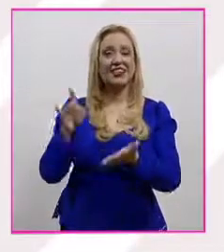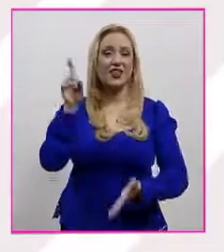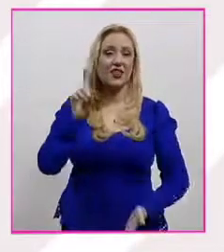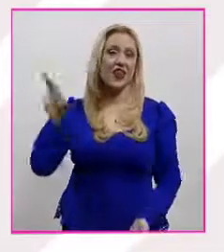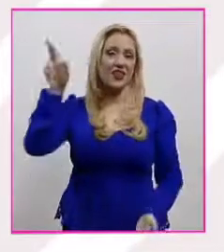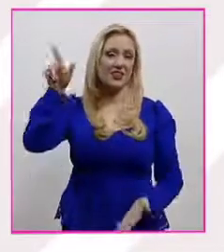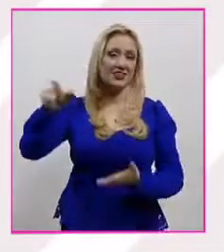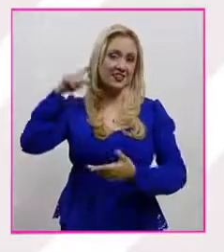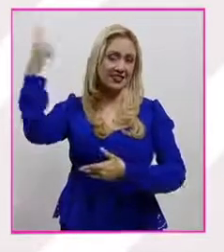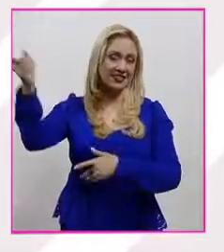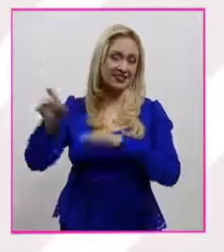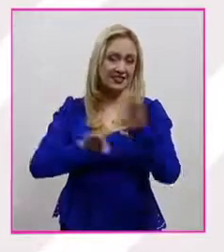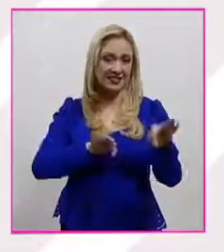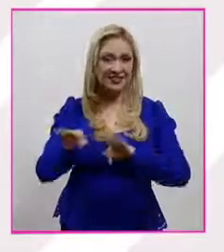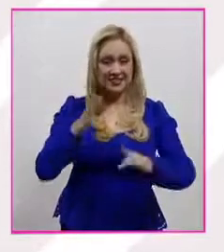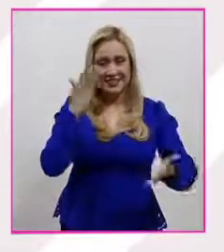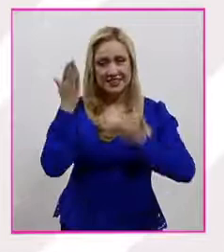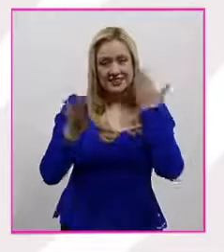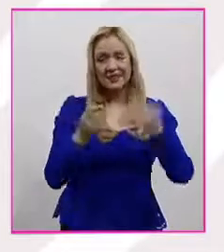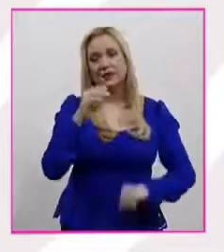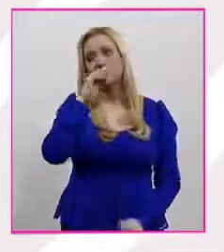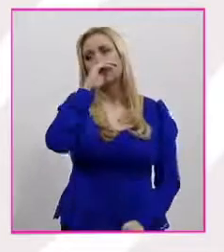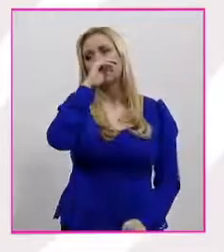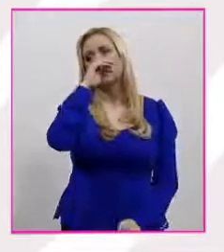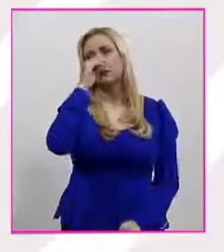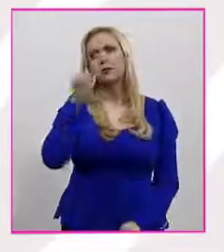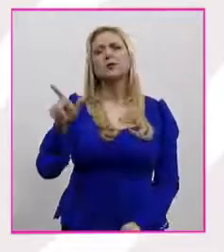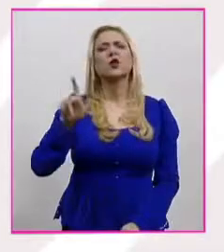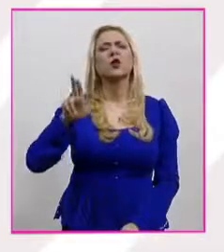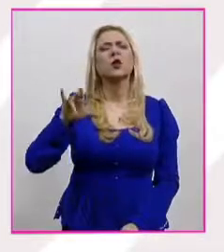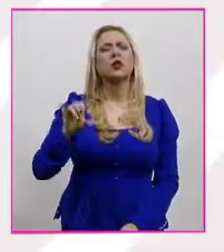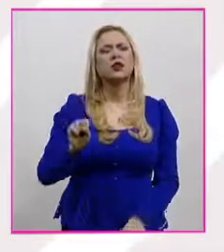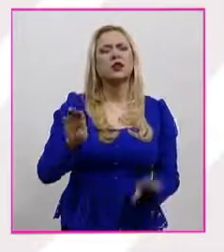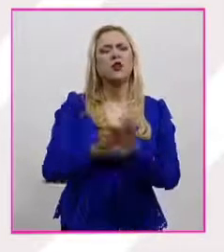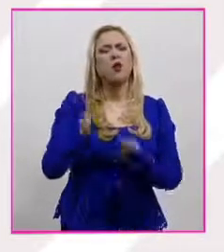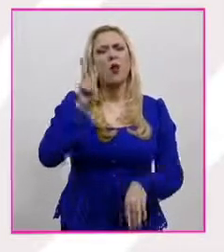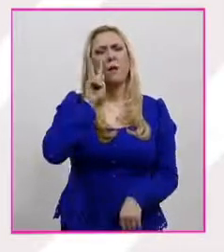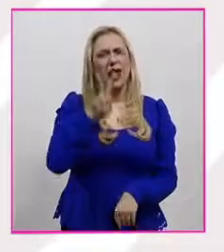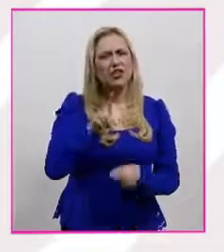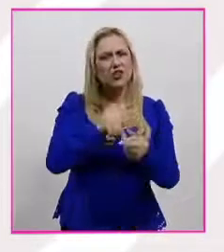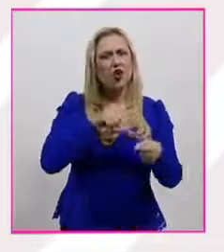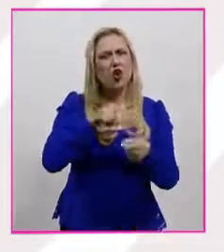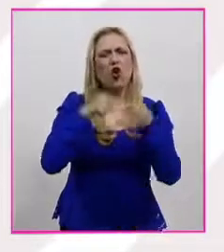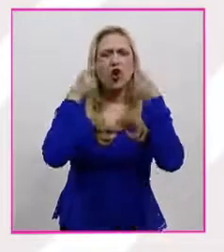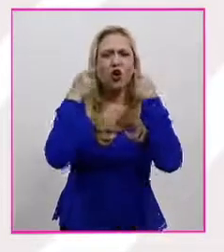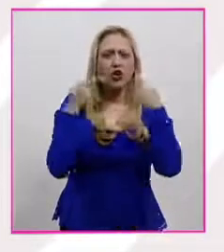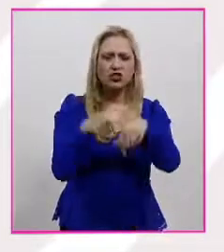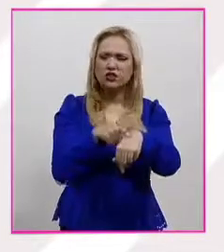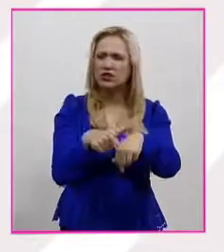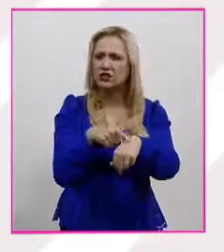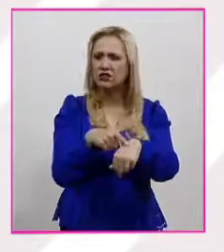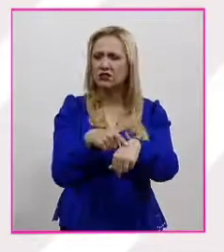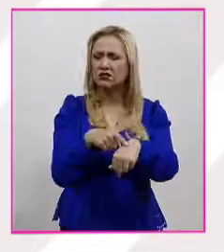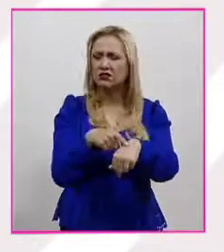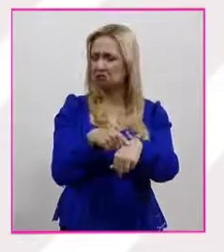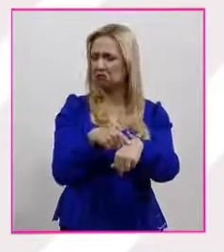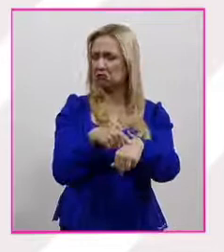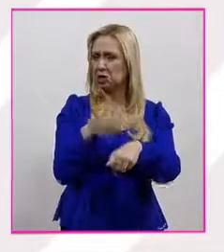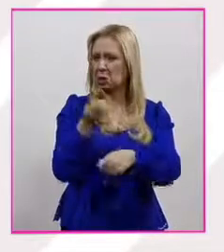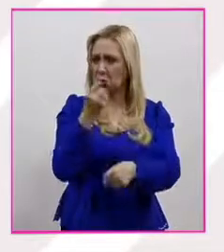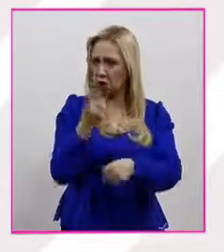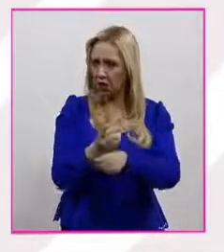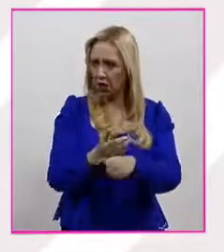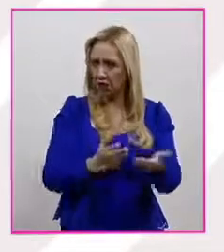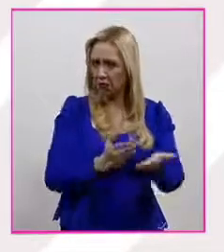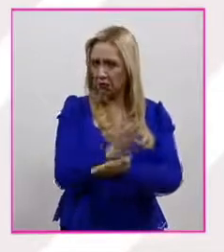Luis, ¿cómo afecta el tema de la tonalidad de piel en el acceso a oportunidades o en la